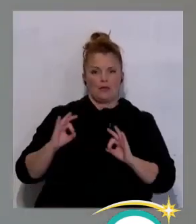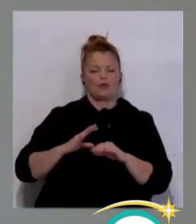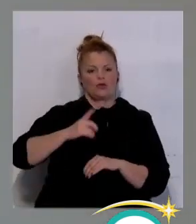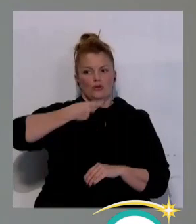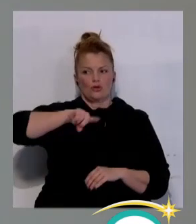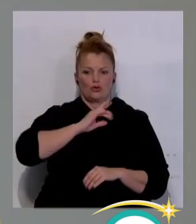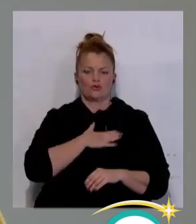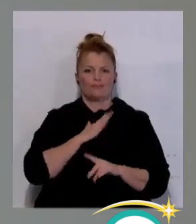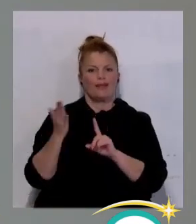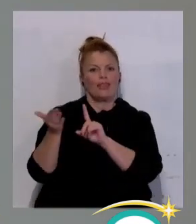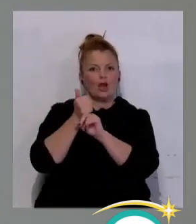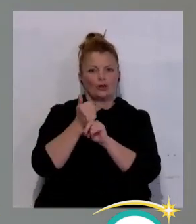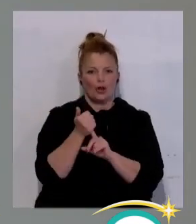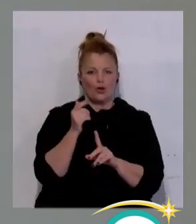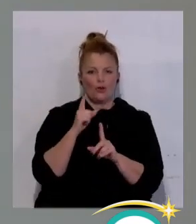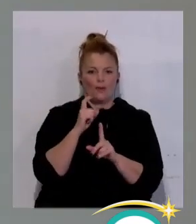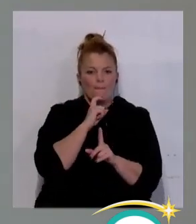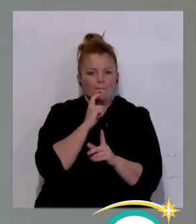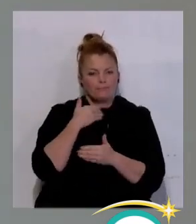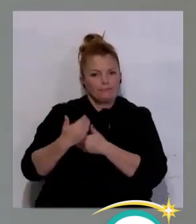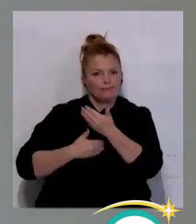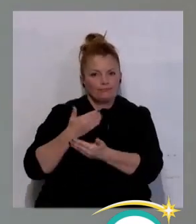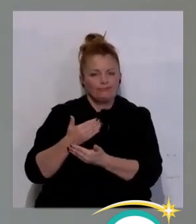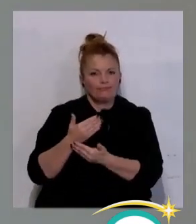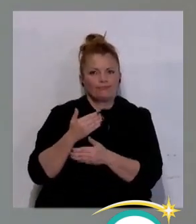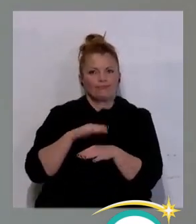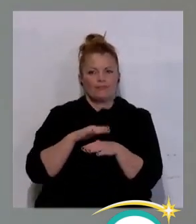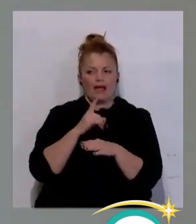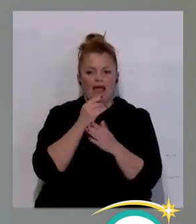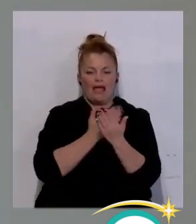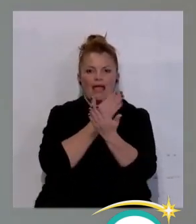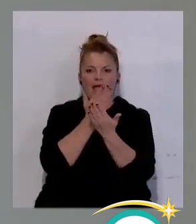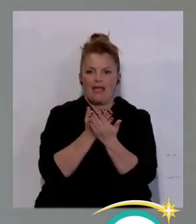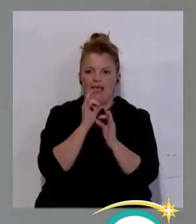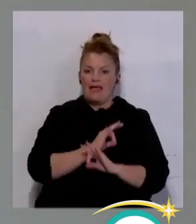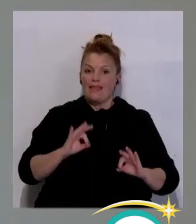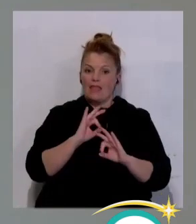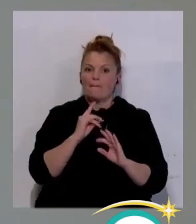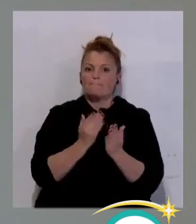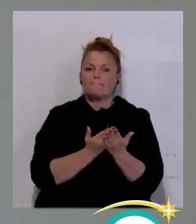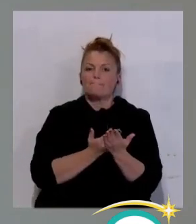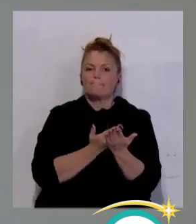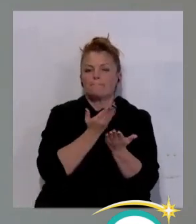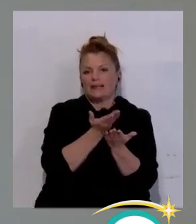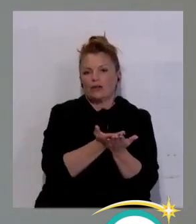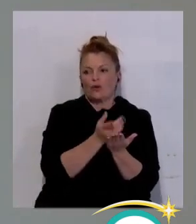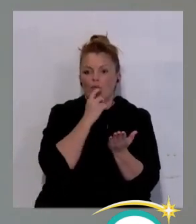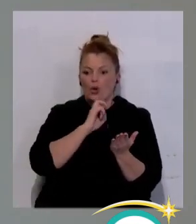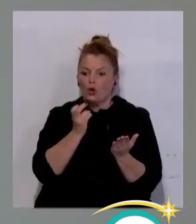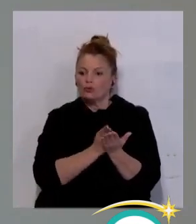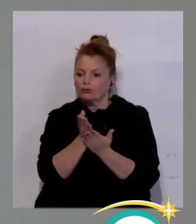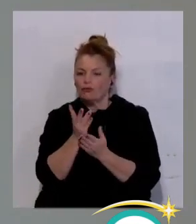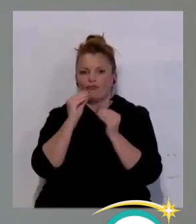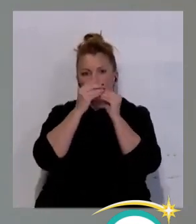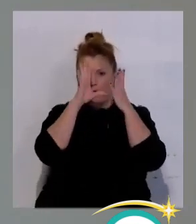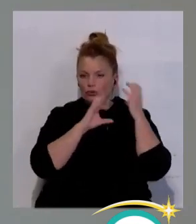haciendo ese diagnóstico, vamos encaminando, y a veces no está solicitado como tal en la petición, pero por otra vía, por otro protocolo,